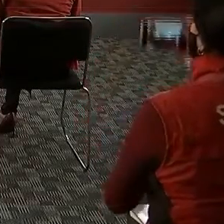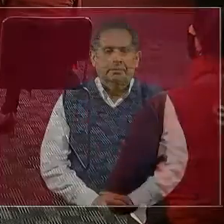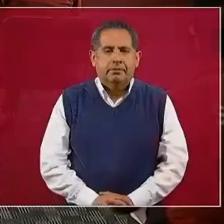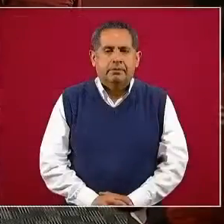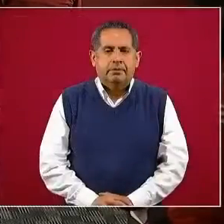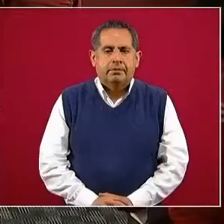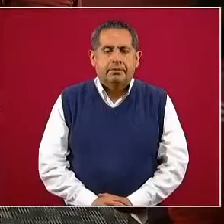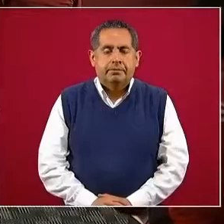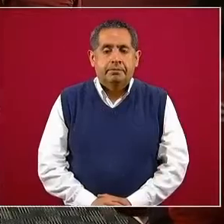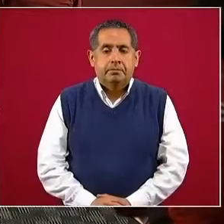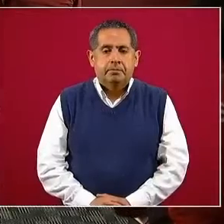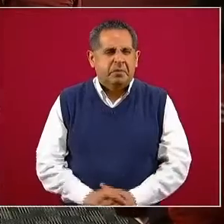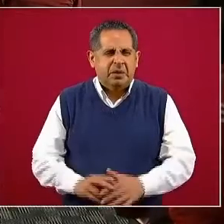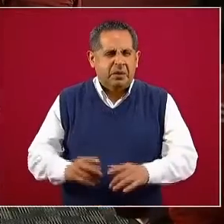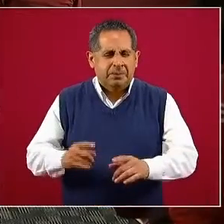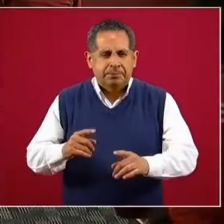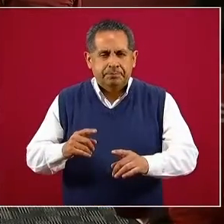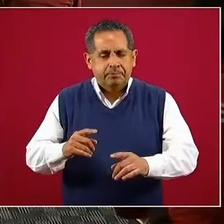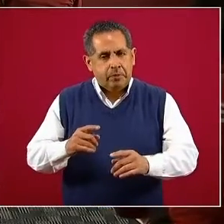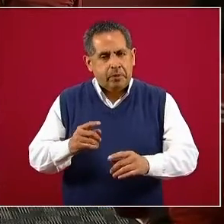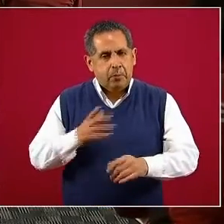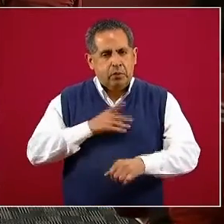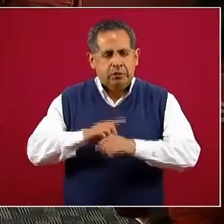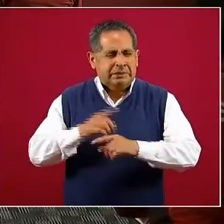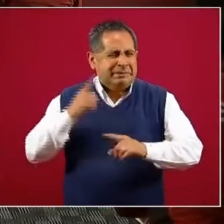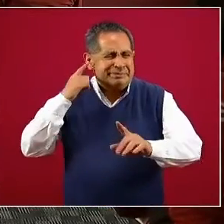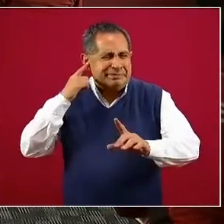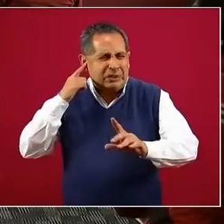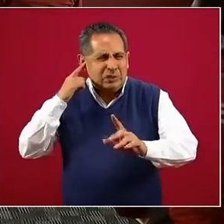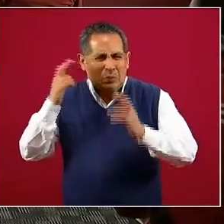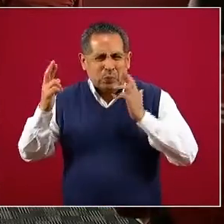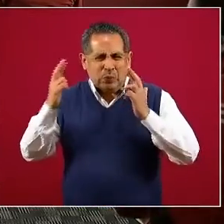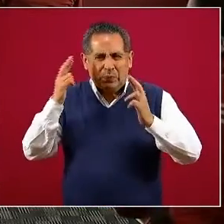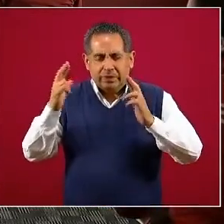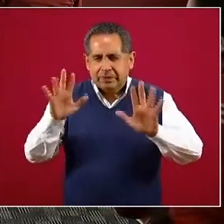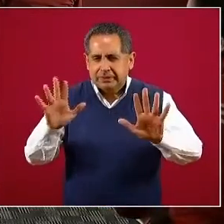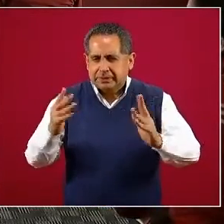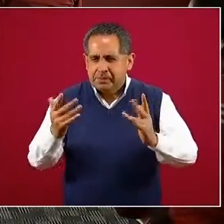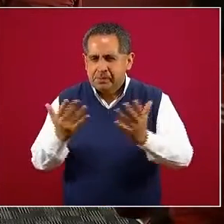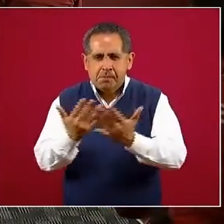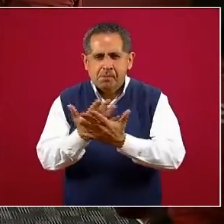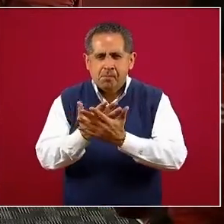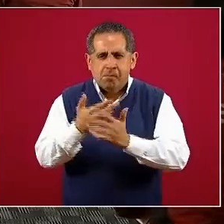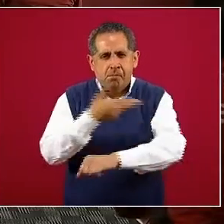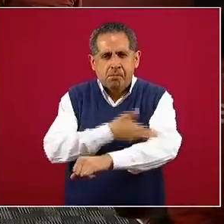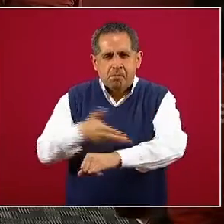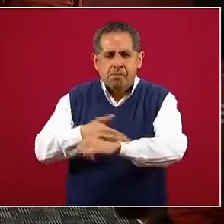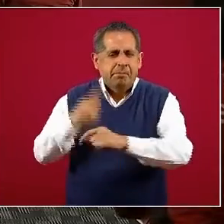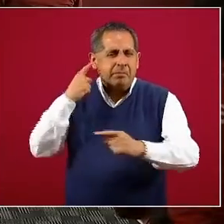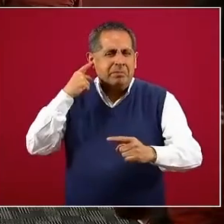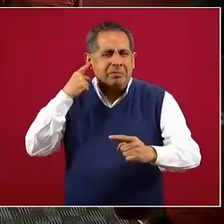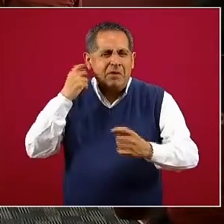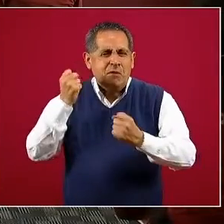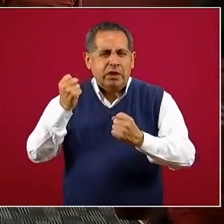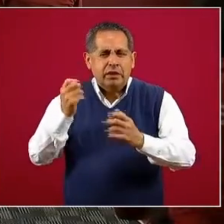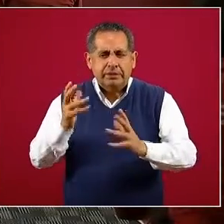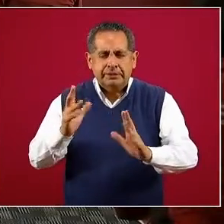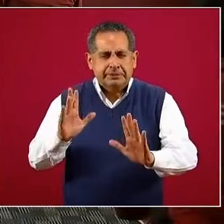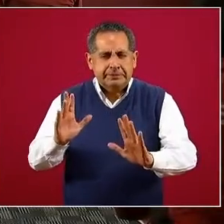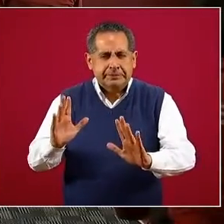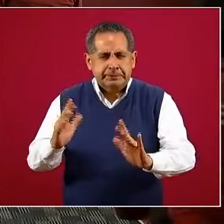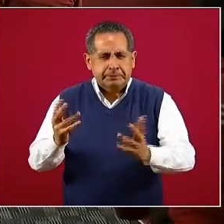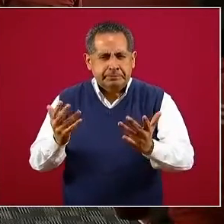etapa. Cuando el semáforo de tu estado esté en color rojo, solo las actividades esenciales como la producción y venta de alimentos pueden trabajar